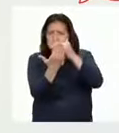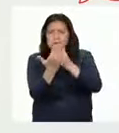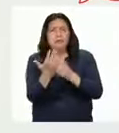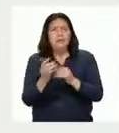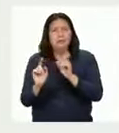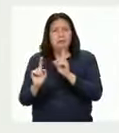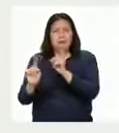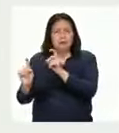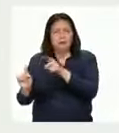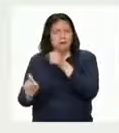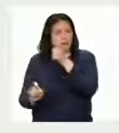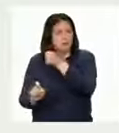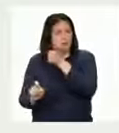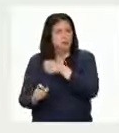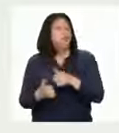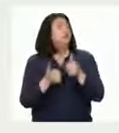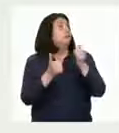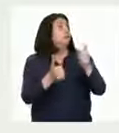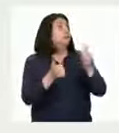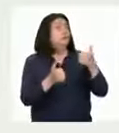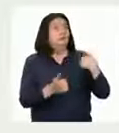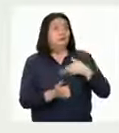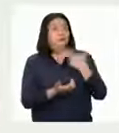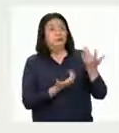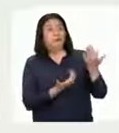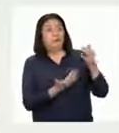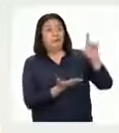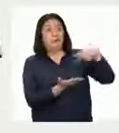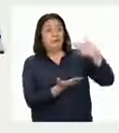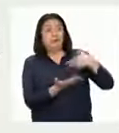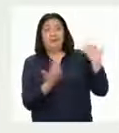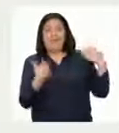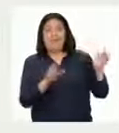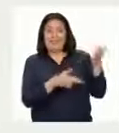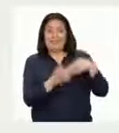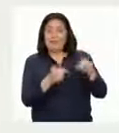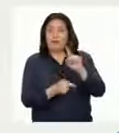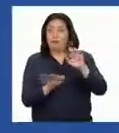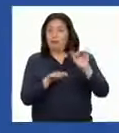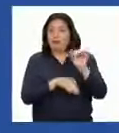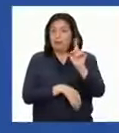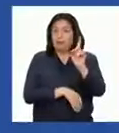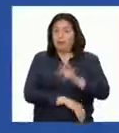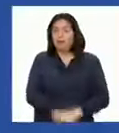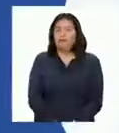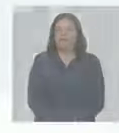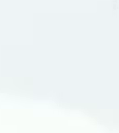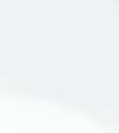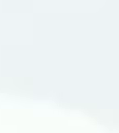entrevista? Buenísimo. Esperamos sus respuestas. Ya volvemos. No se vayan.